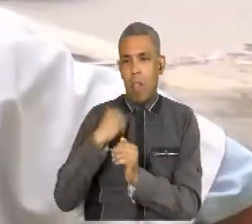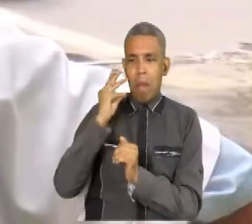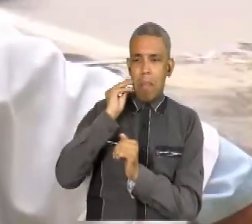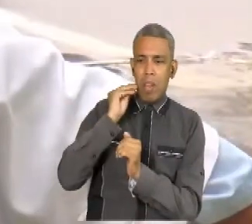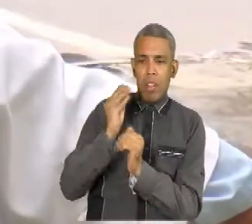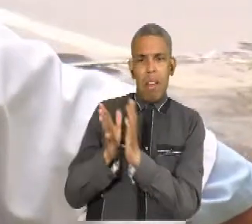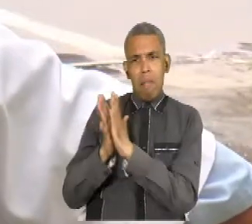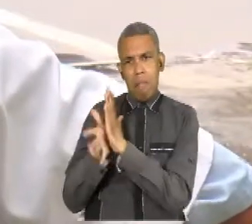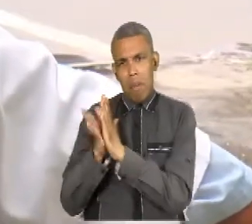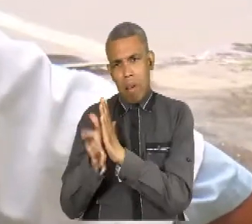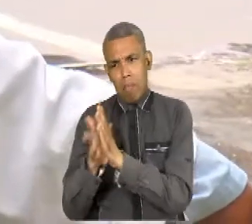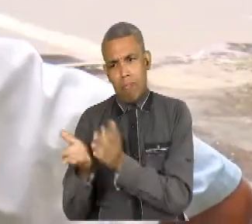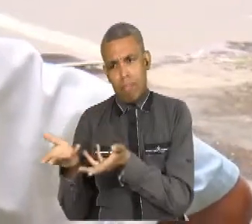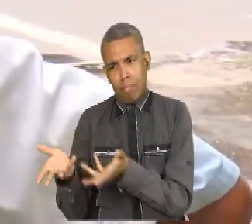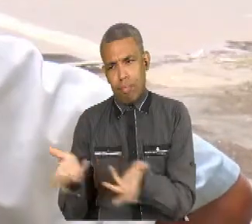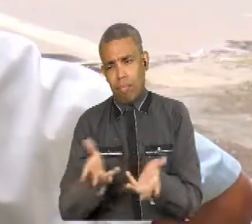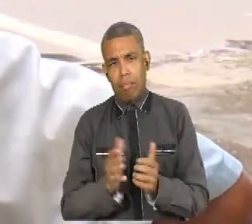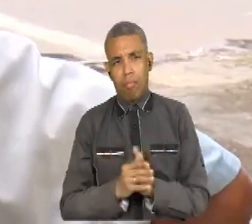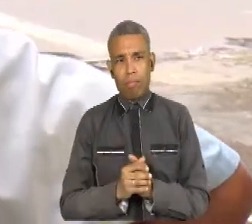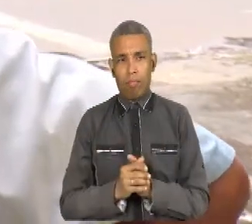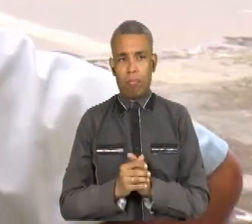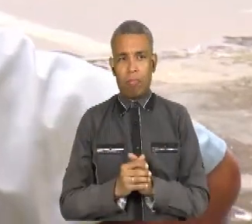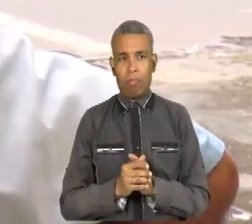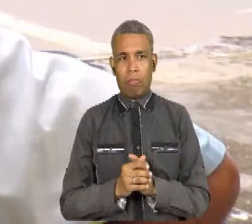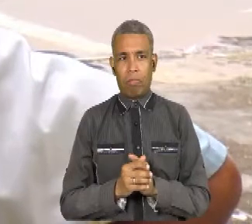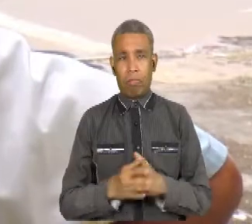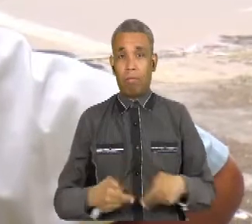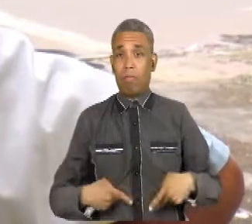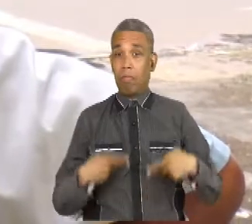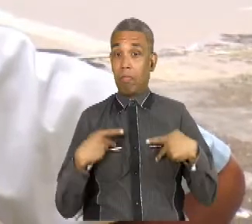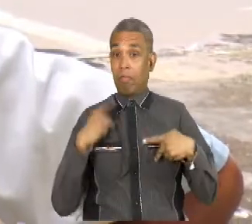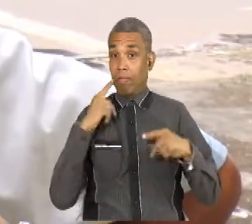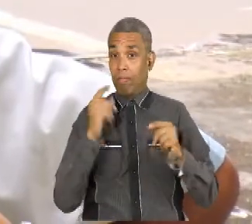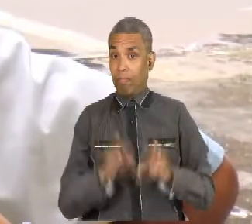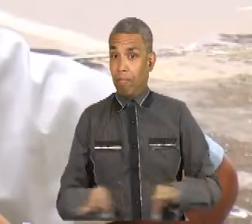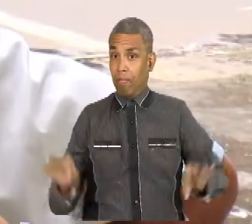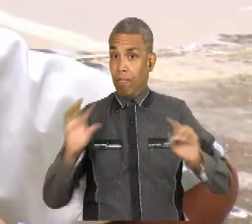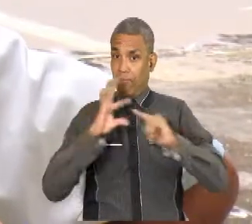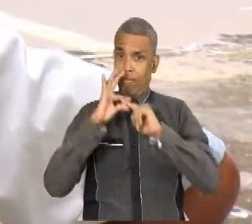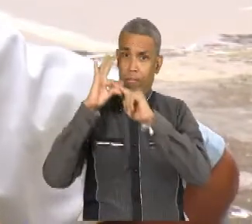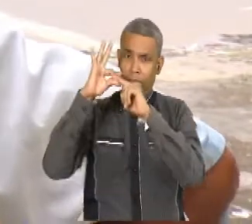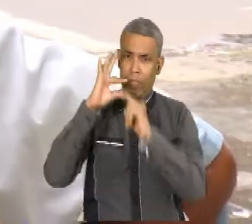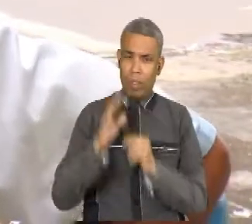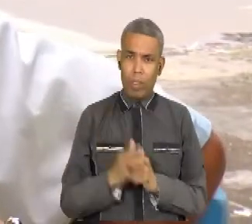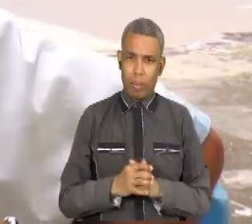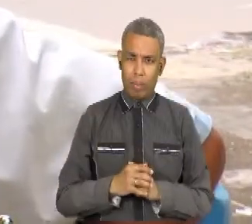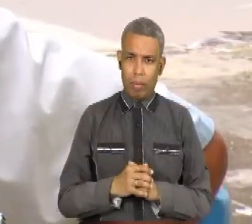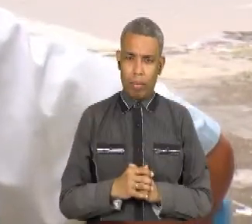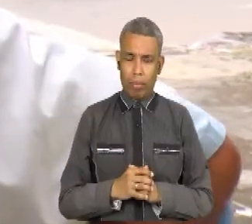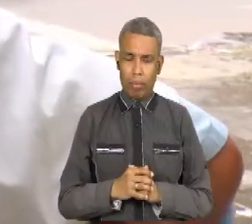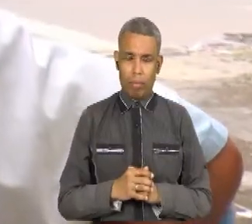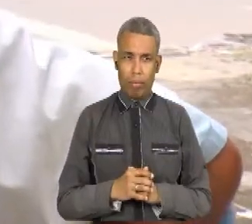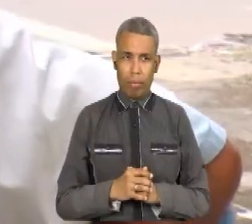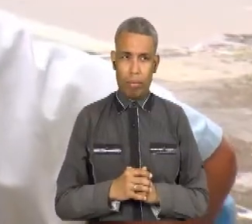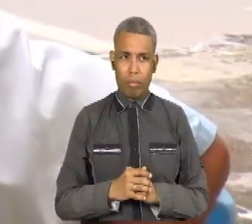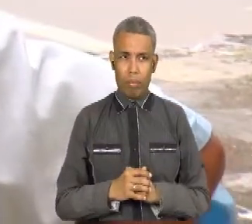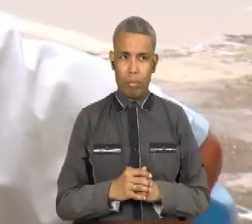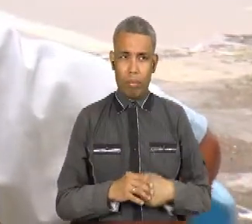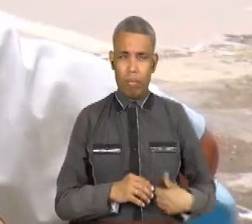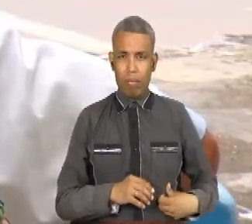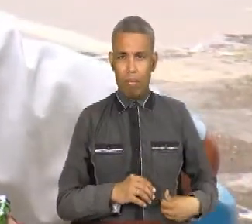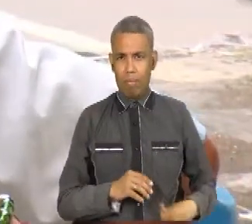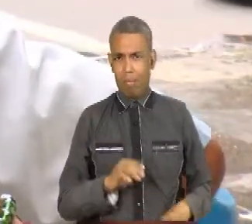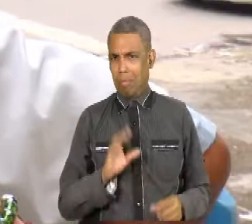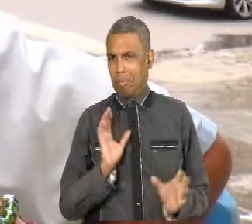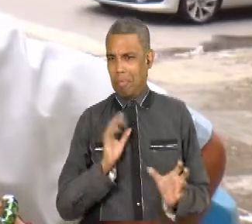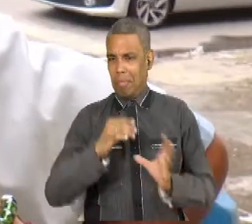muy importante, claro. Muy importante es la vida para uno, porque aprende muchas